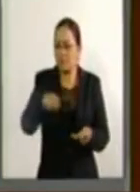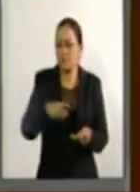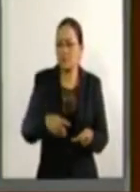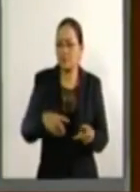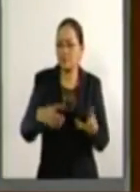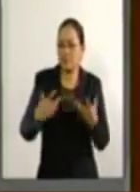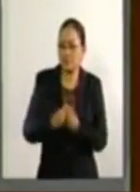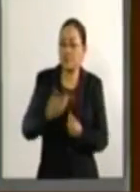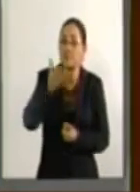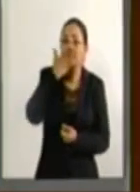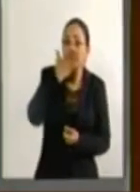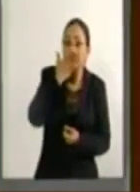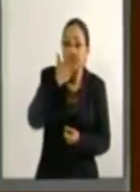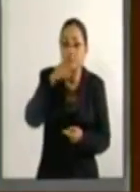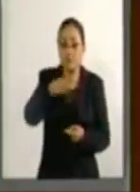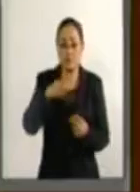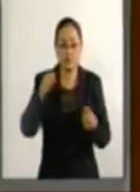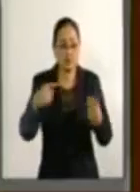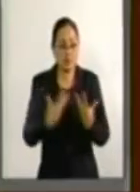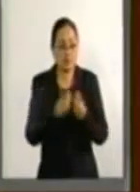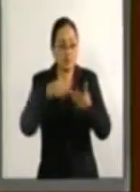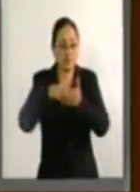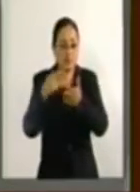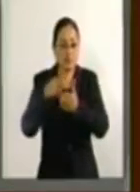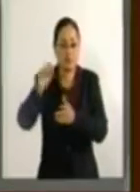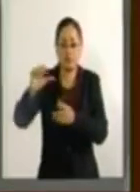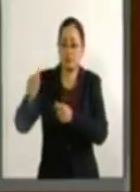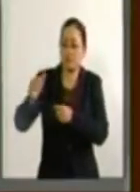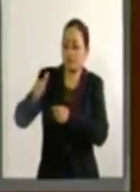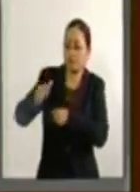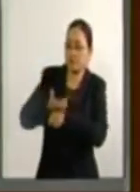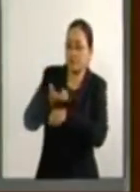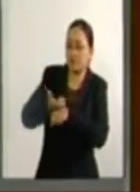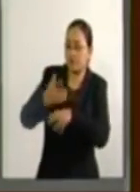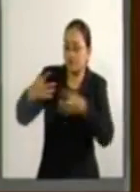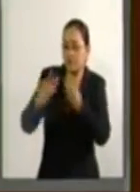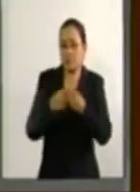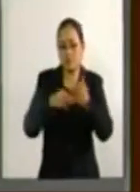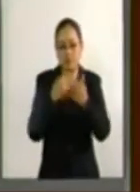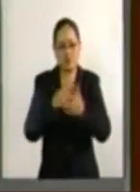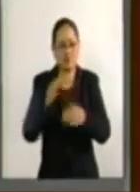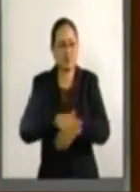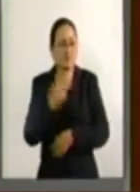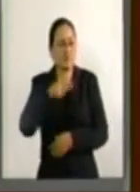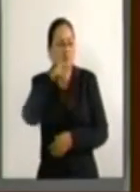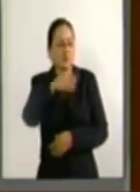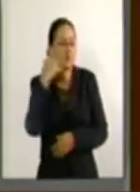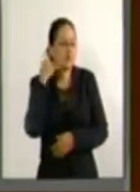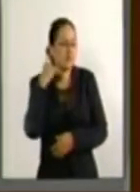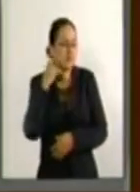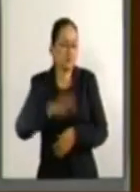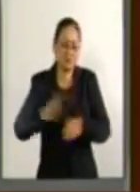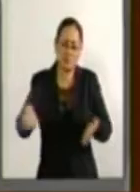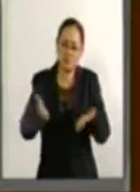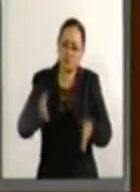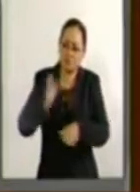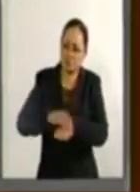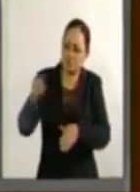con Sonora y también con otros estados, finalmente, porque California promueve y